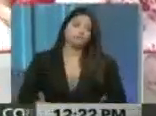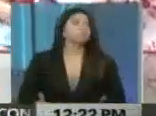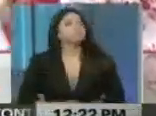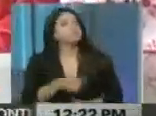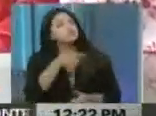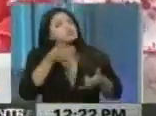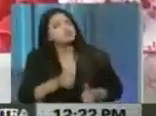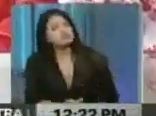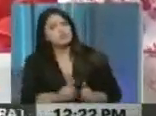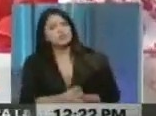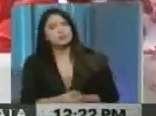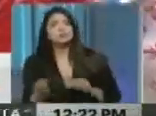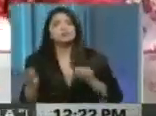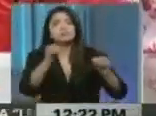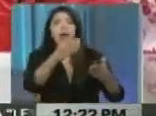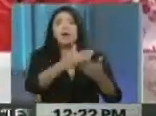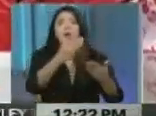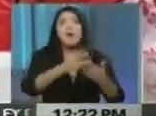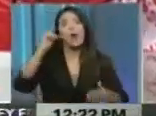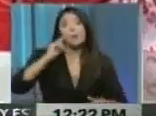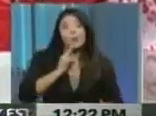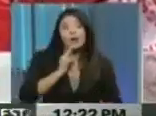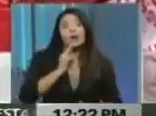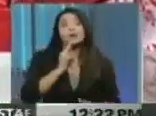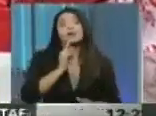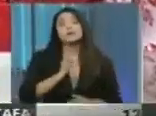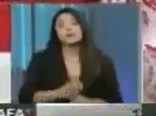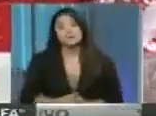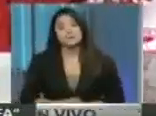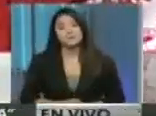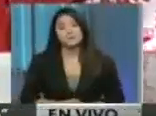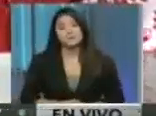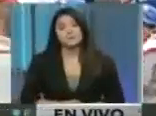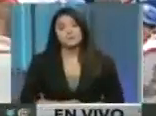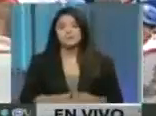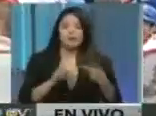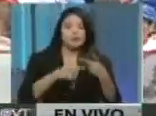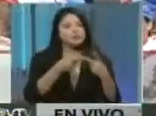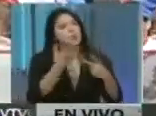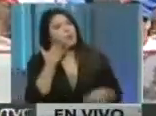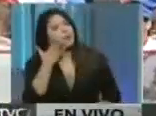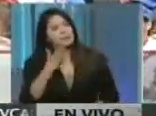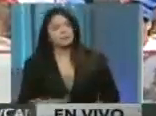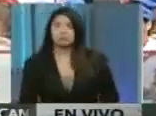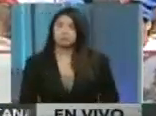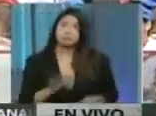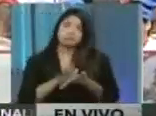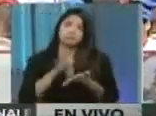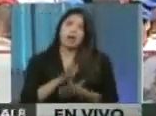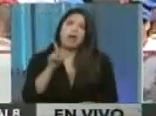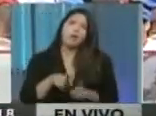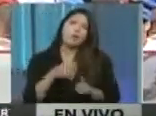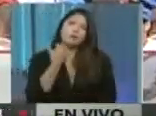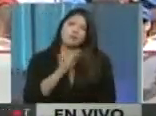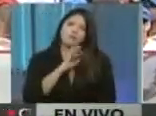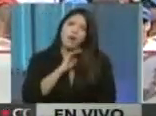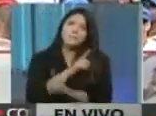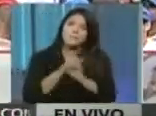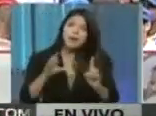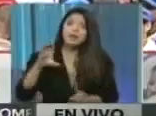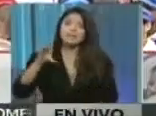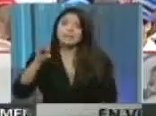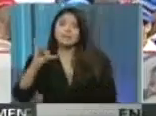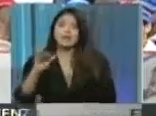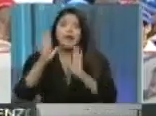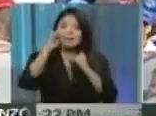tus hijos? No, los dejo en la escuela bolivariana en el camino. ¿Y tu mamá? No, bueno, está un poquito echada a perder, pero en el CDI la